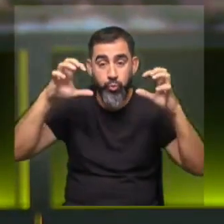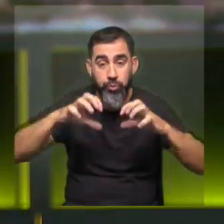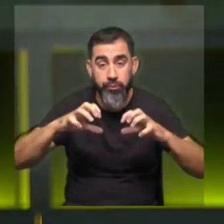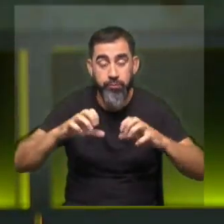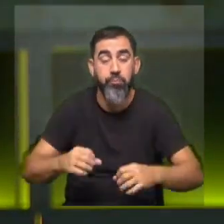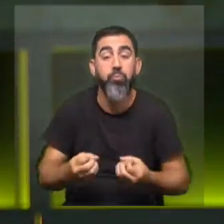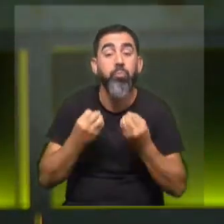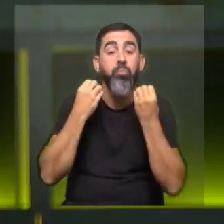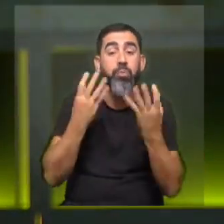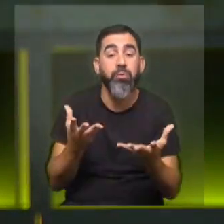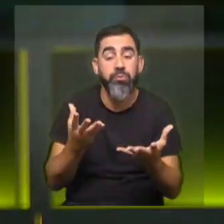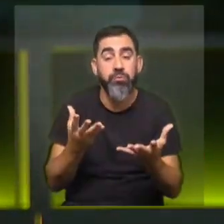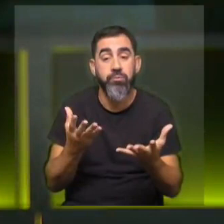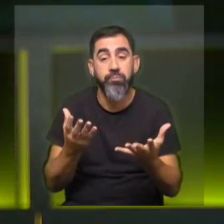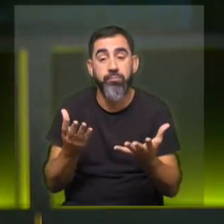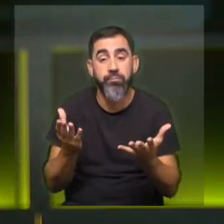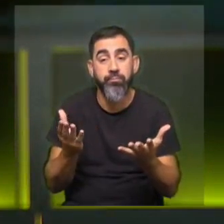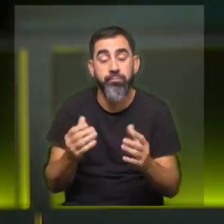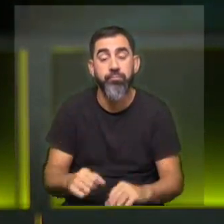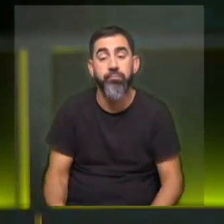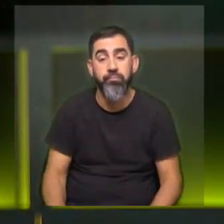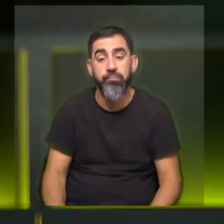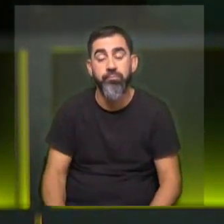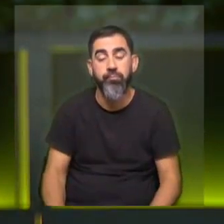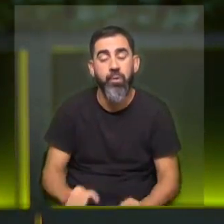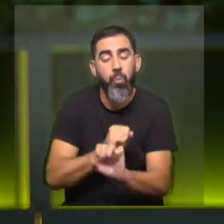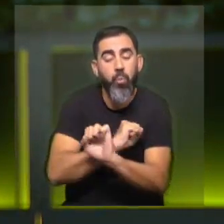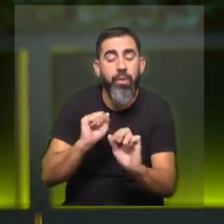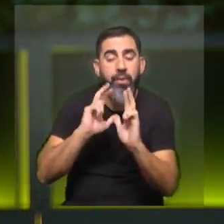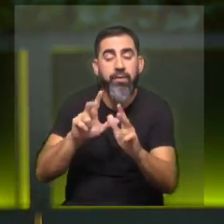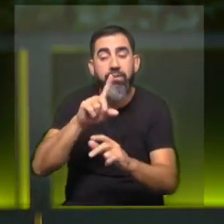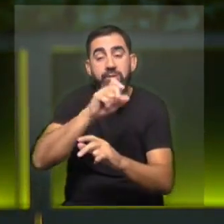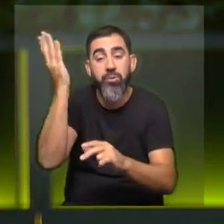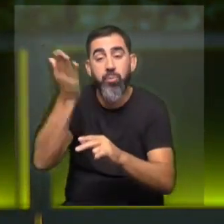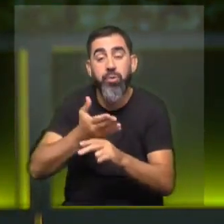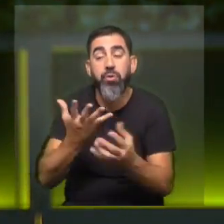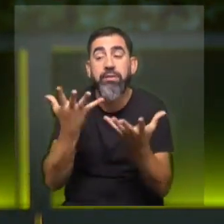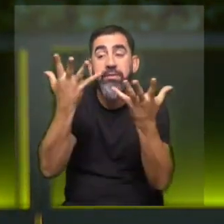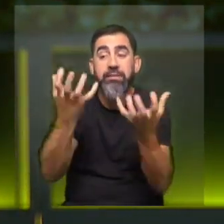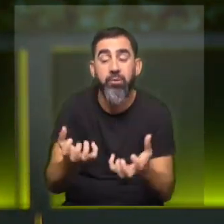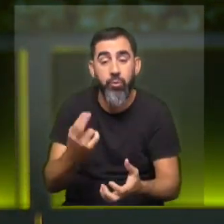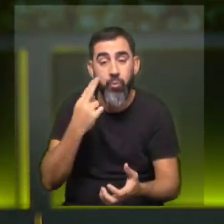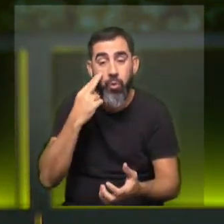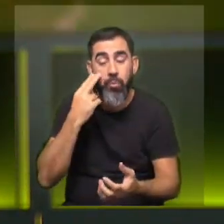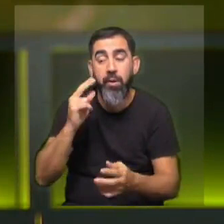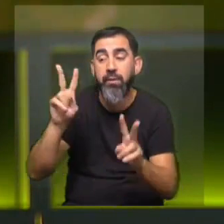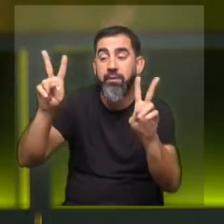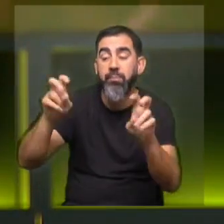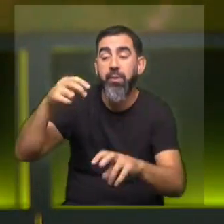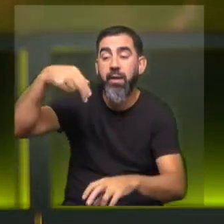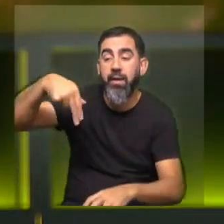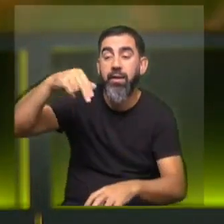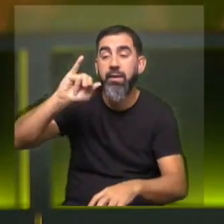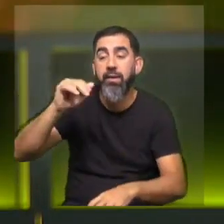es debido a que no podemos atribuir en un 100% que el evento de la sequía es como consecuencia de la niña, sino que